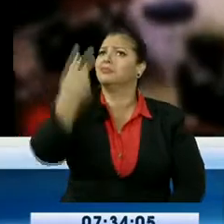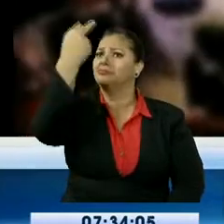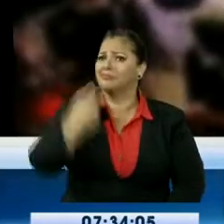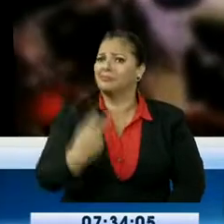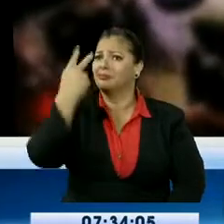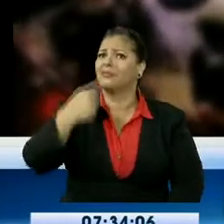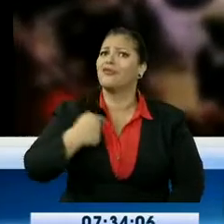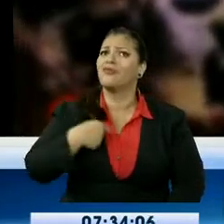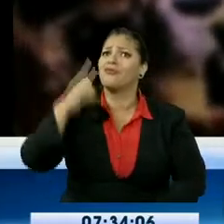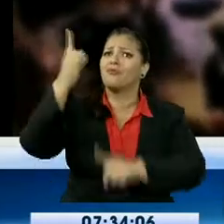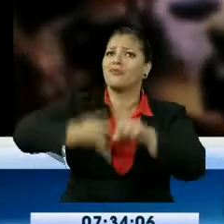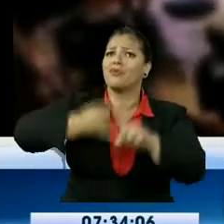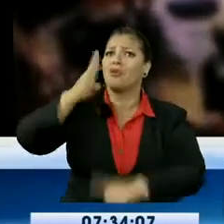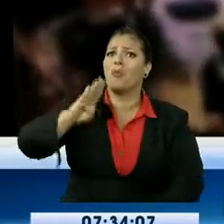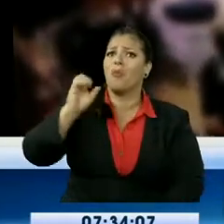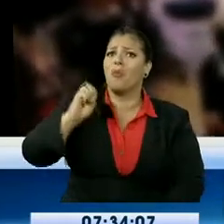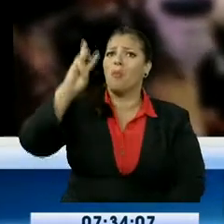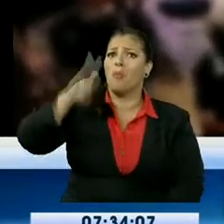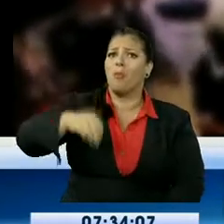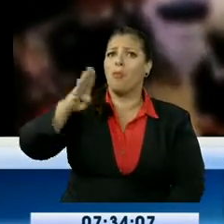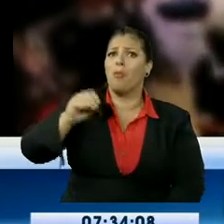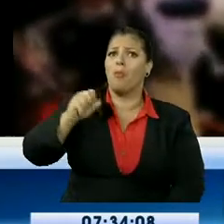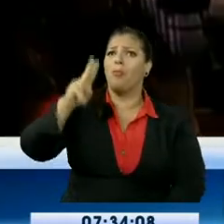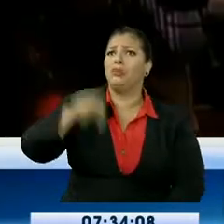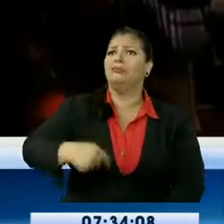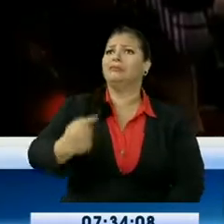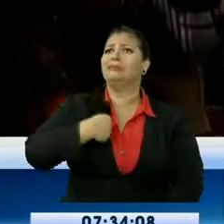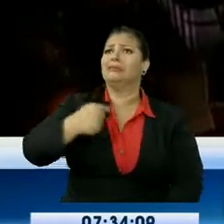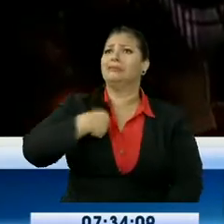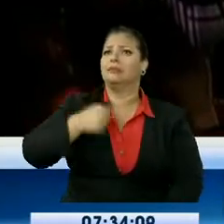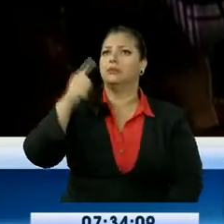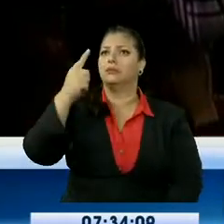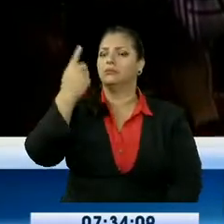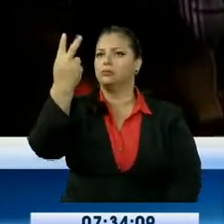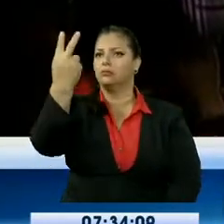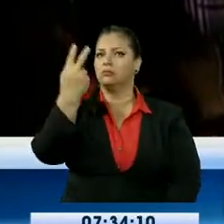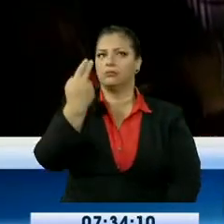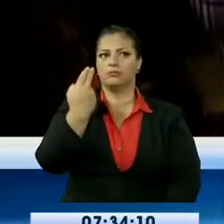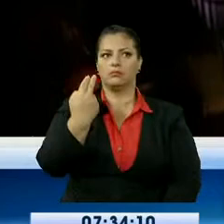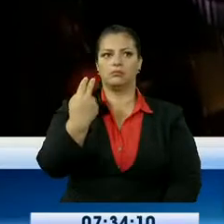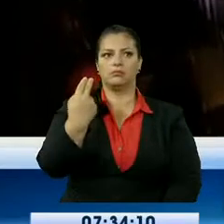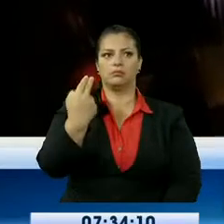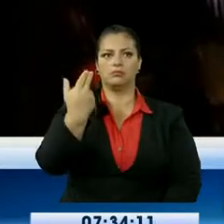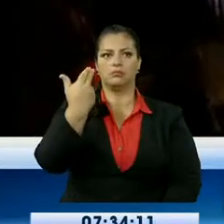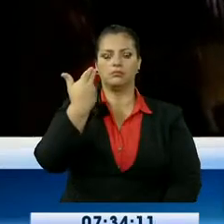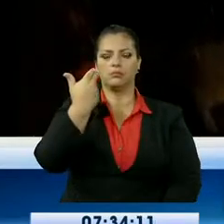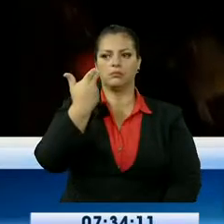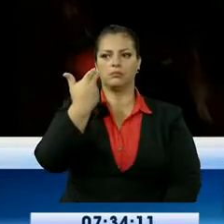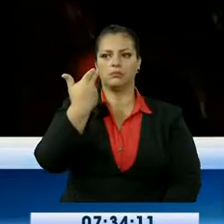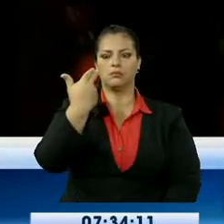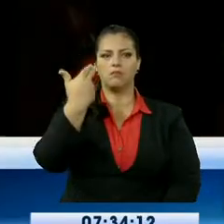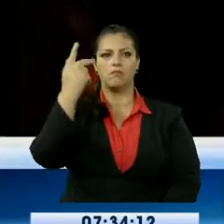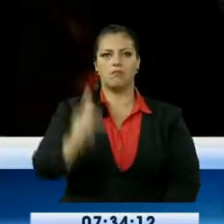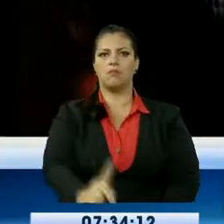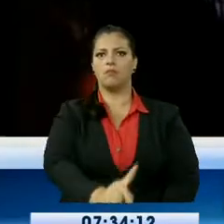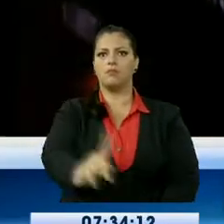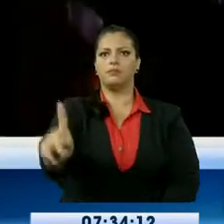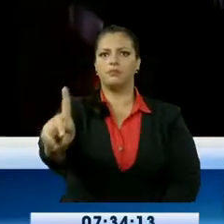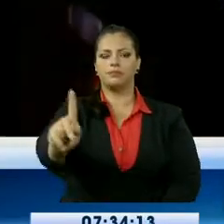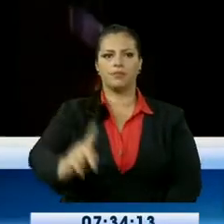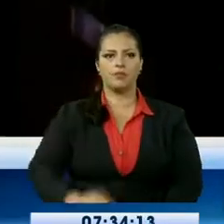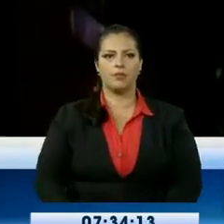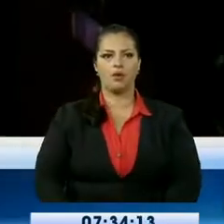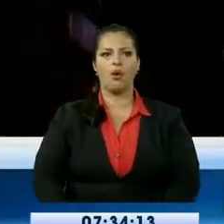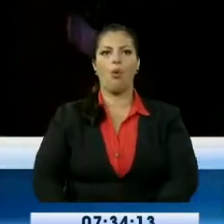me vas a robar, soy la bombón, mírame, soy la bombón. Y él frenó, como diciendo, ¿dónde me he metido? Sí, la media